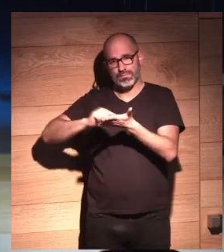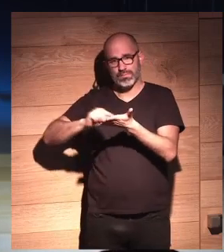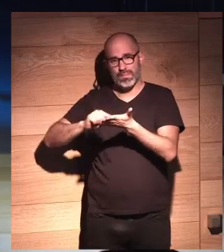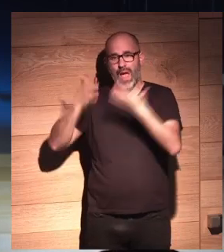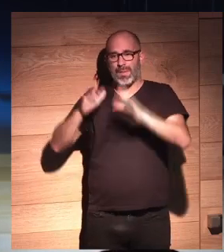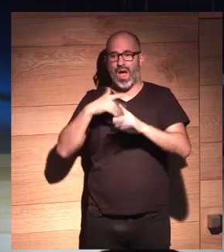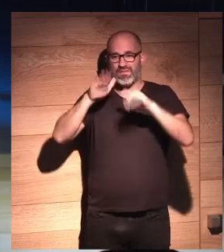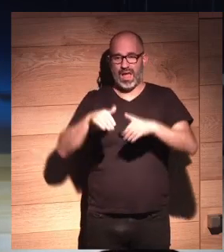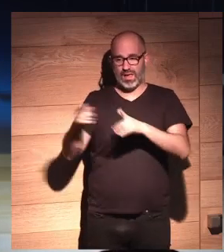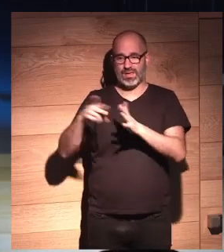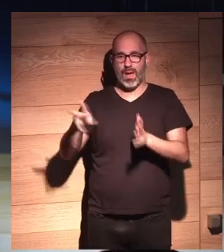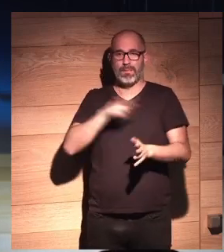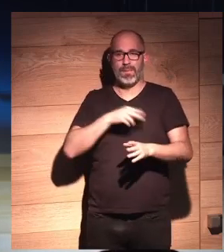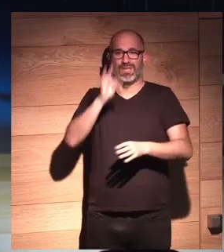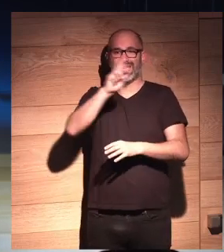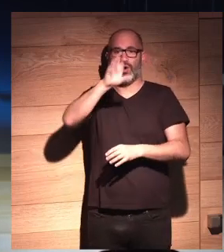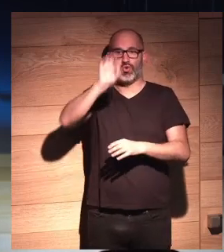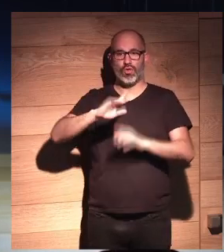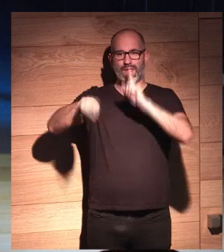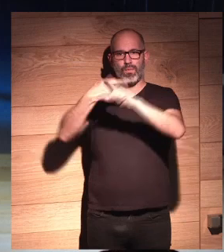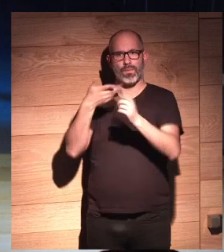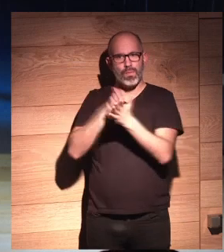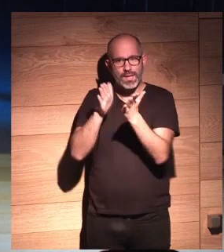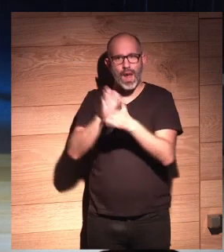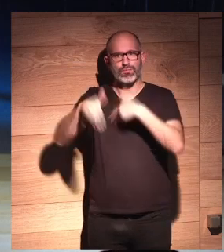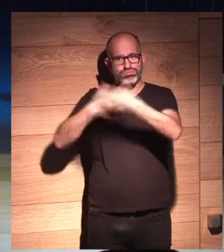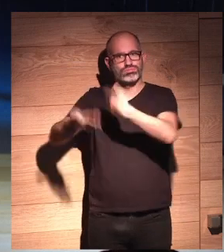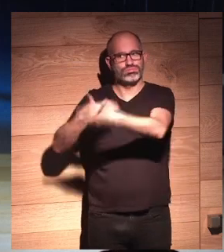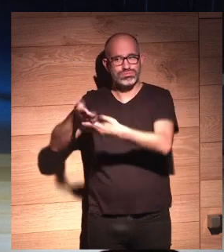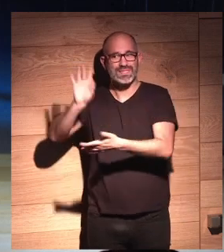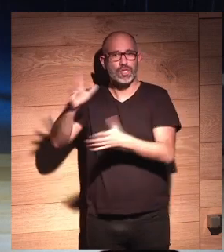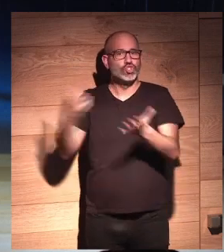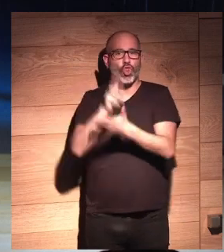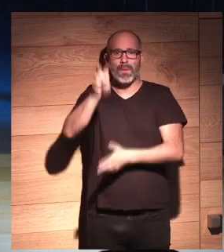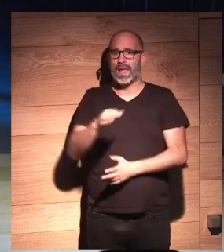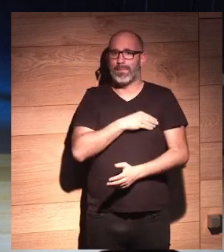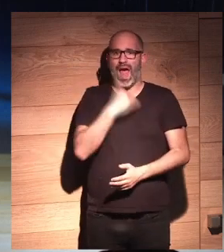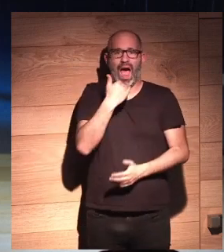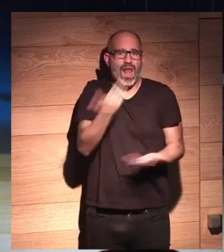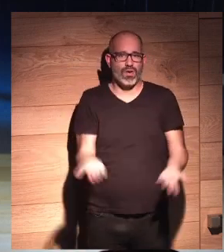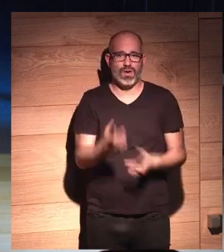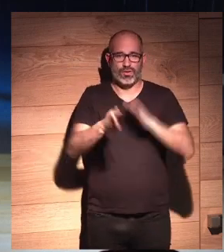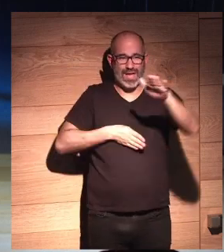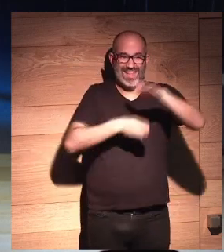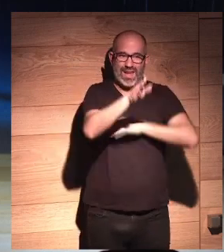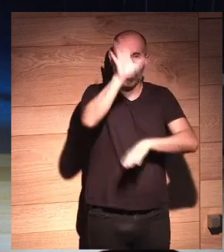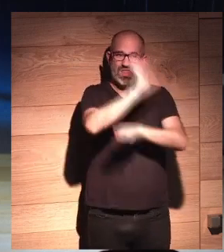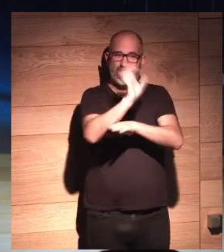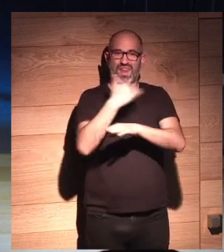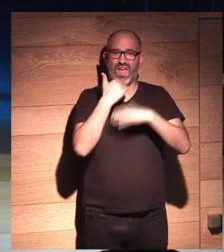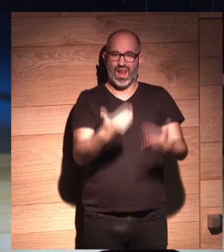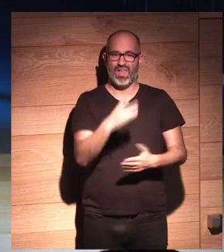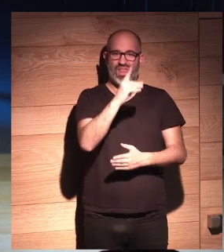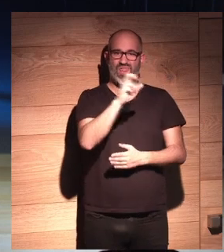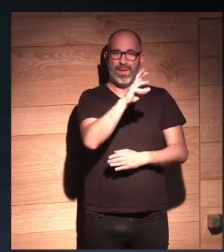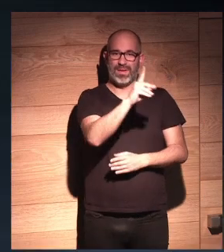Y bueno, la novela quedó finalista en el Premio Minotauro, luego me la publicaron. Entonces, bueno, todo sirve para algo, ¿no? Entonces, mi entrada en el cine fue a través de las de la